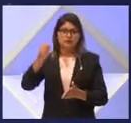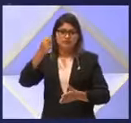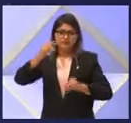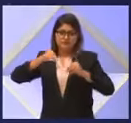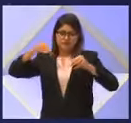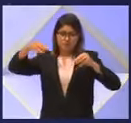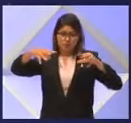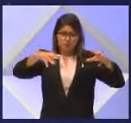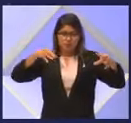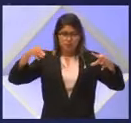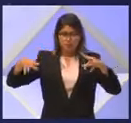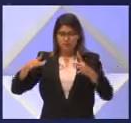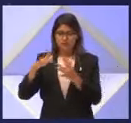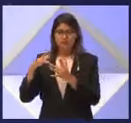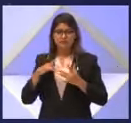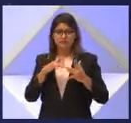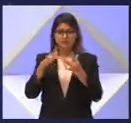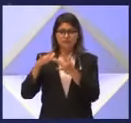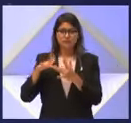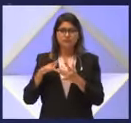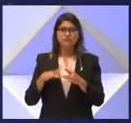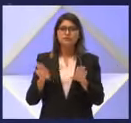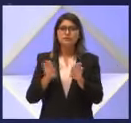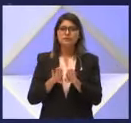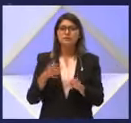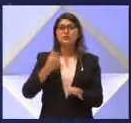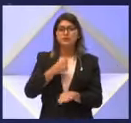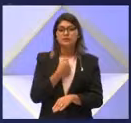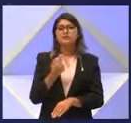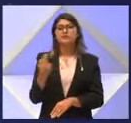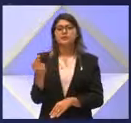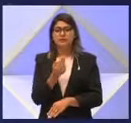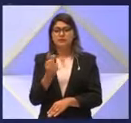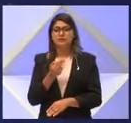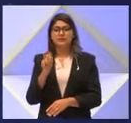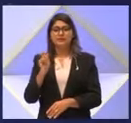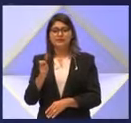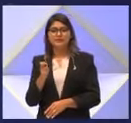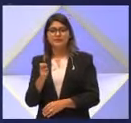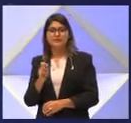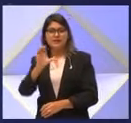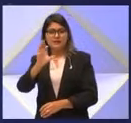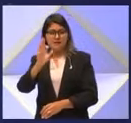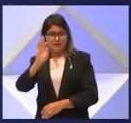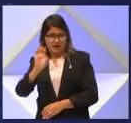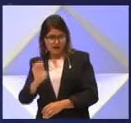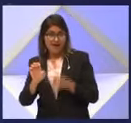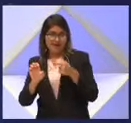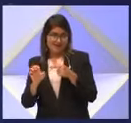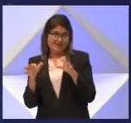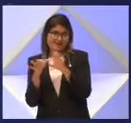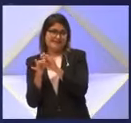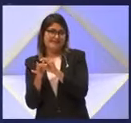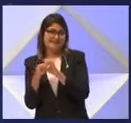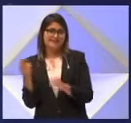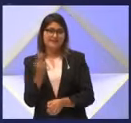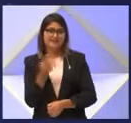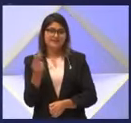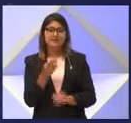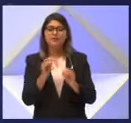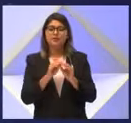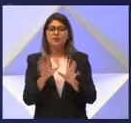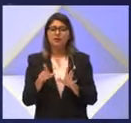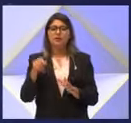a una parte del país a través de la red de la comisión federal de electricidad pero por su propia naturaleza de esta red